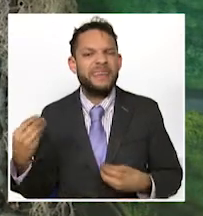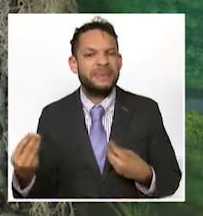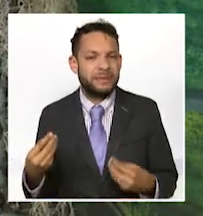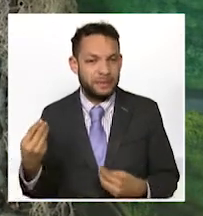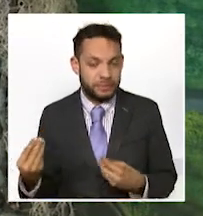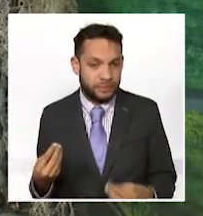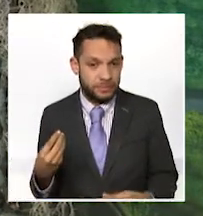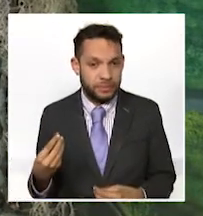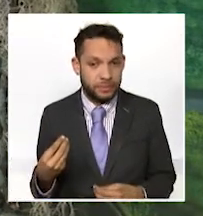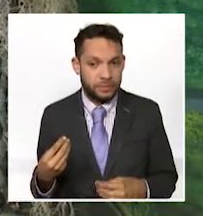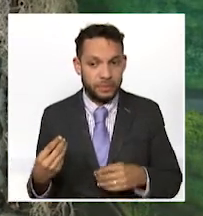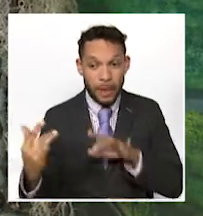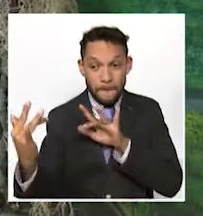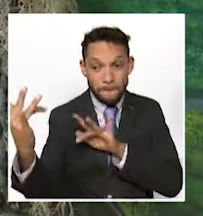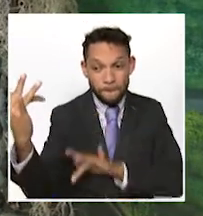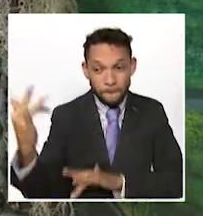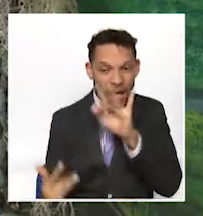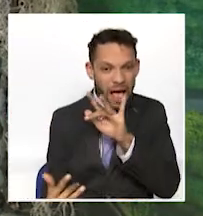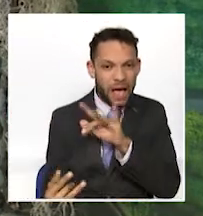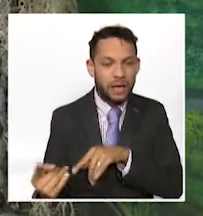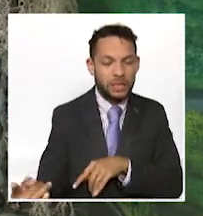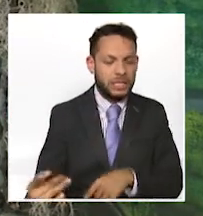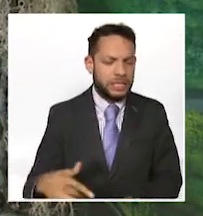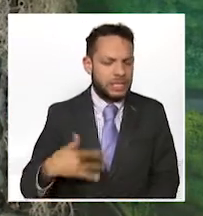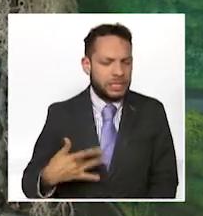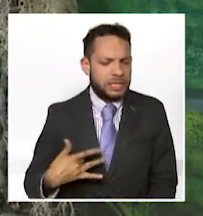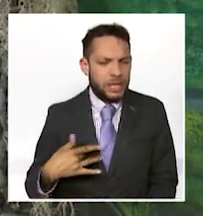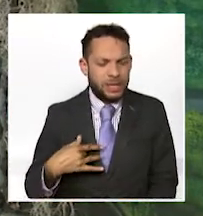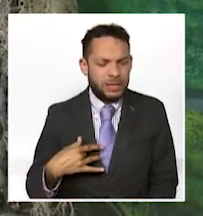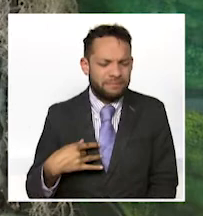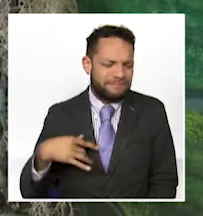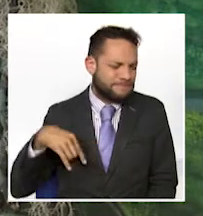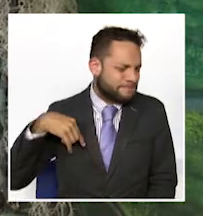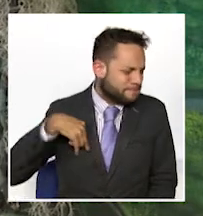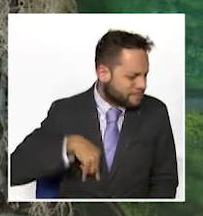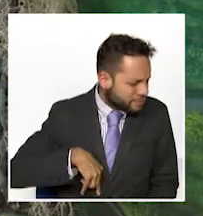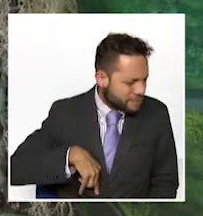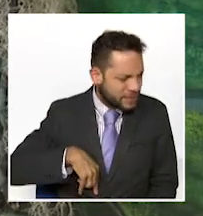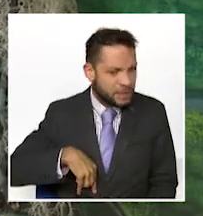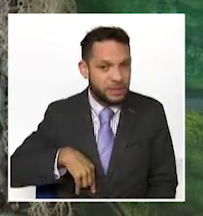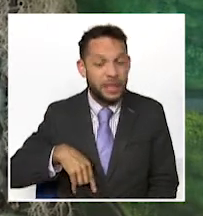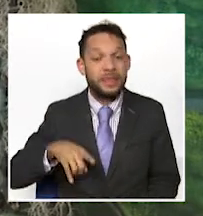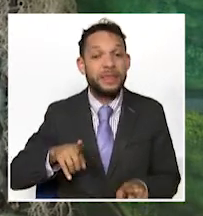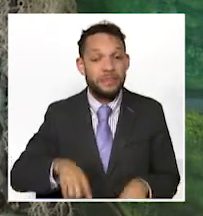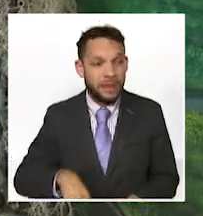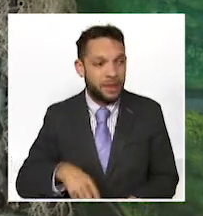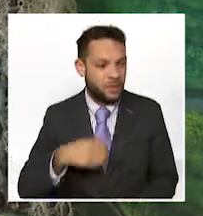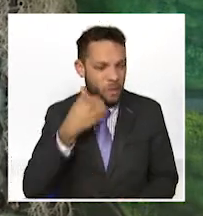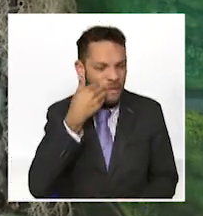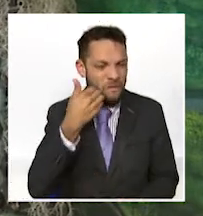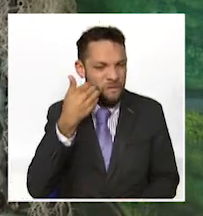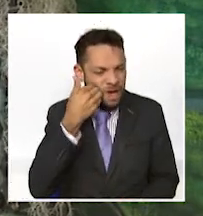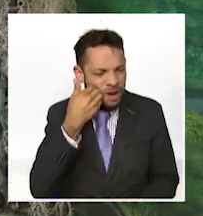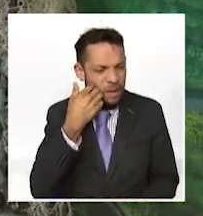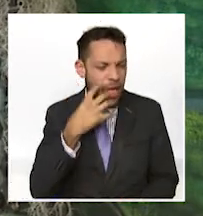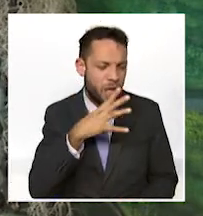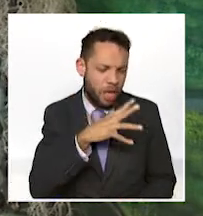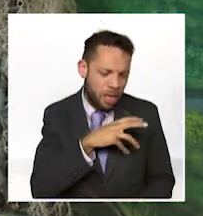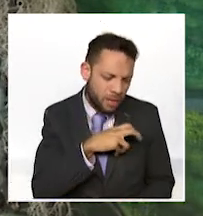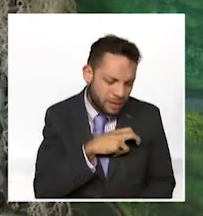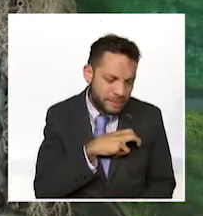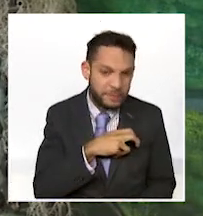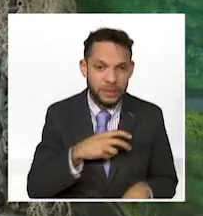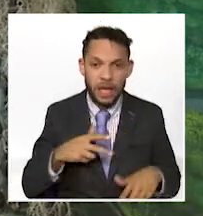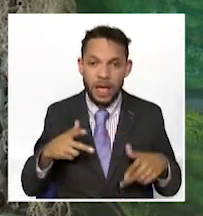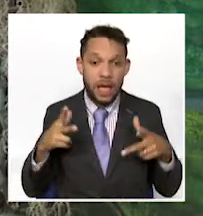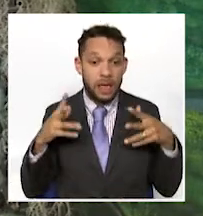una disfunción general, es un malestar general porque va acompañado de otros síntomas, porque afecta la capacidad para